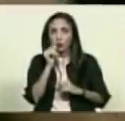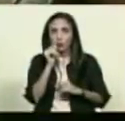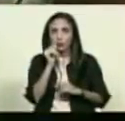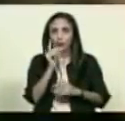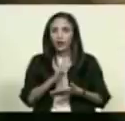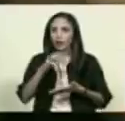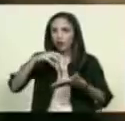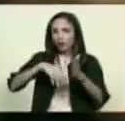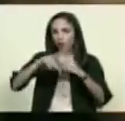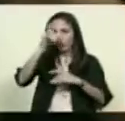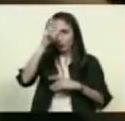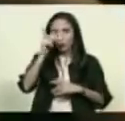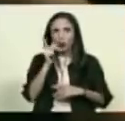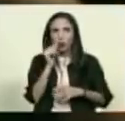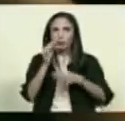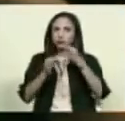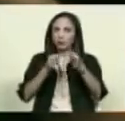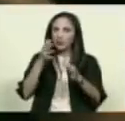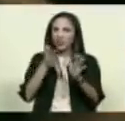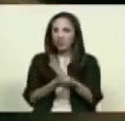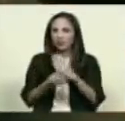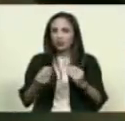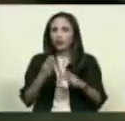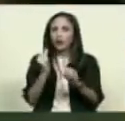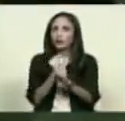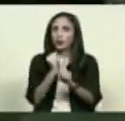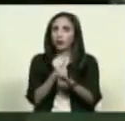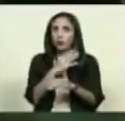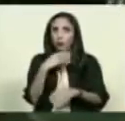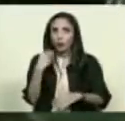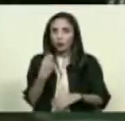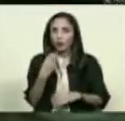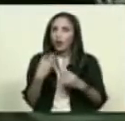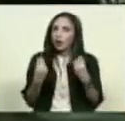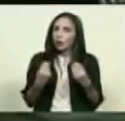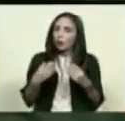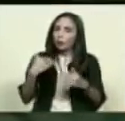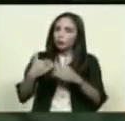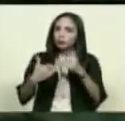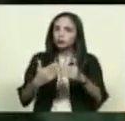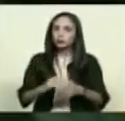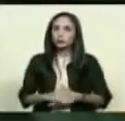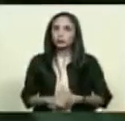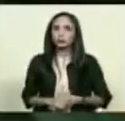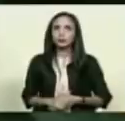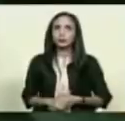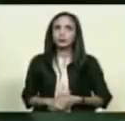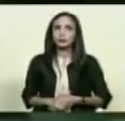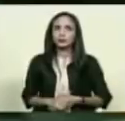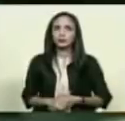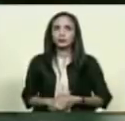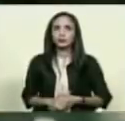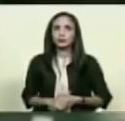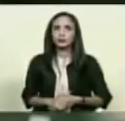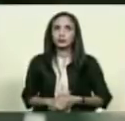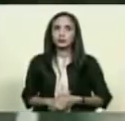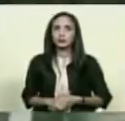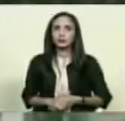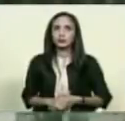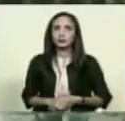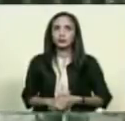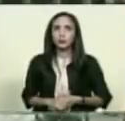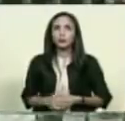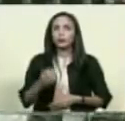Falcón, Claudio, para que les hable lo que es el programa Chamba Juvenil y cómo los jóvenes del Estado se están incorporando a estos planes. Sí, muy